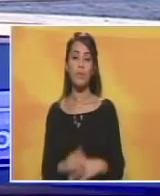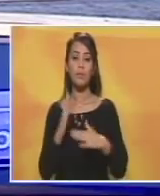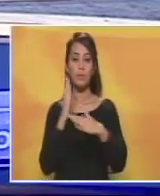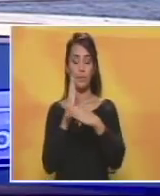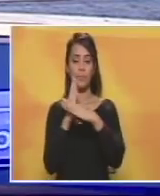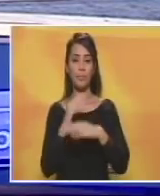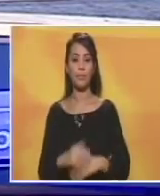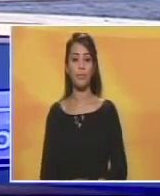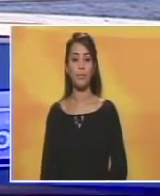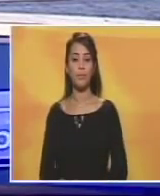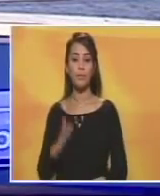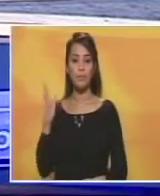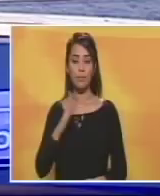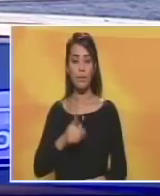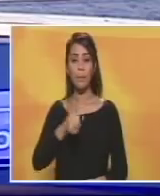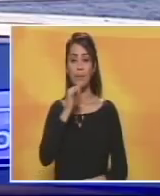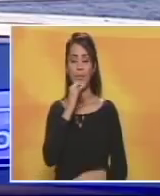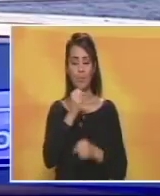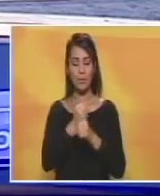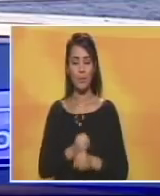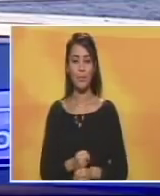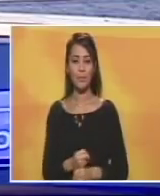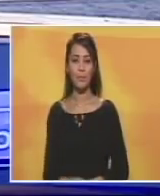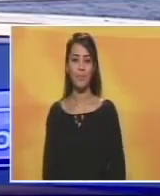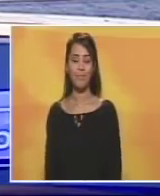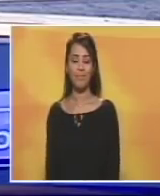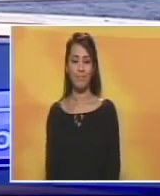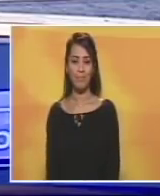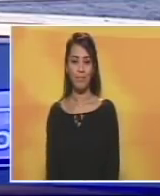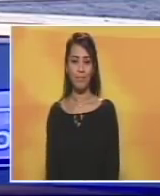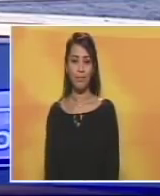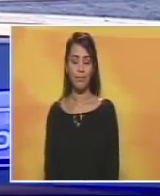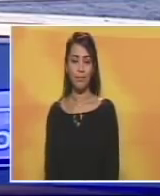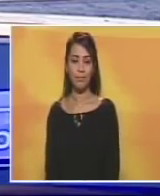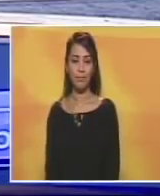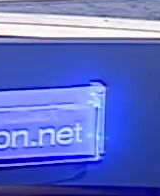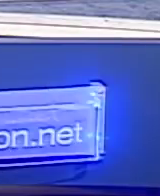Hacemos una breve pausa. A regreso tenemos más información, quédense allí.